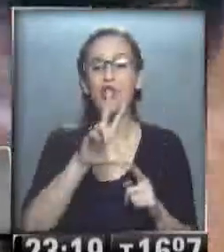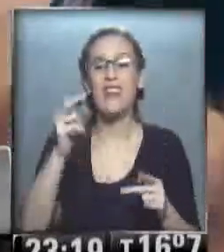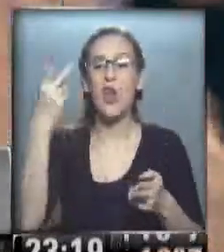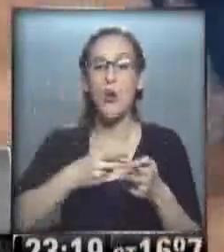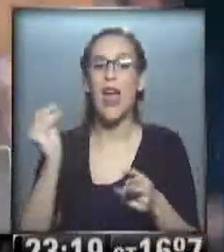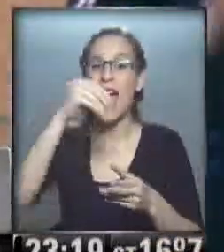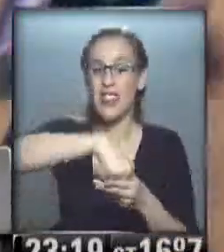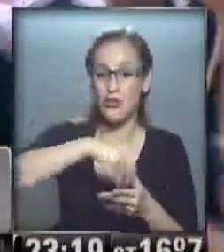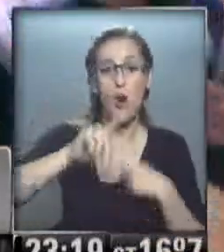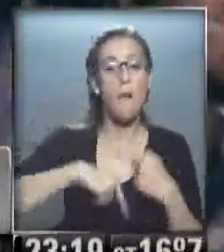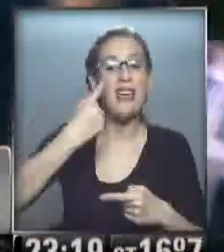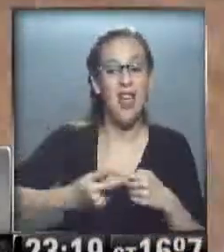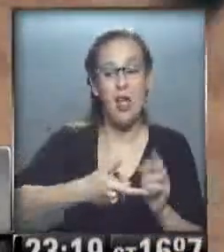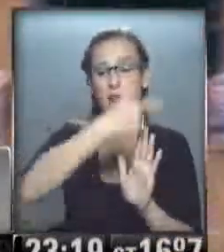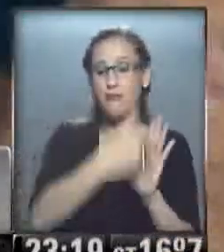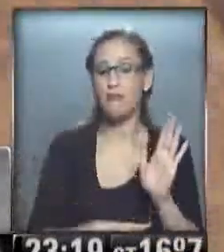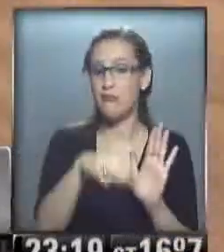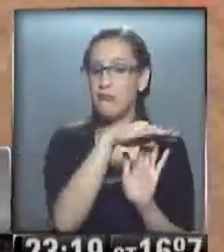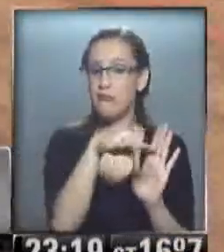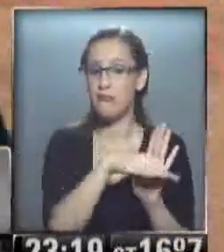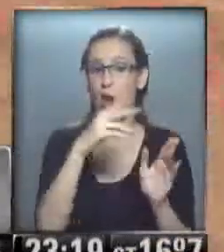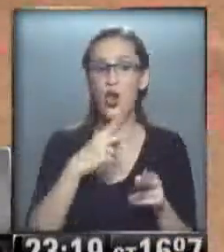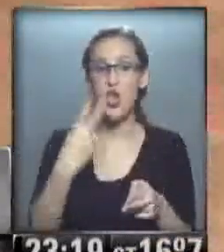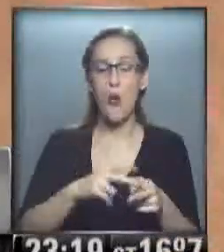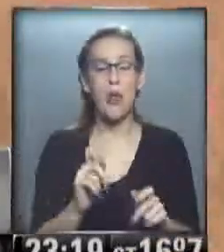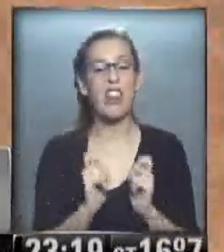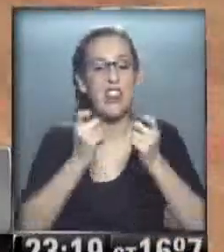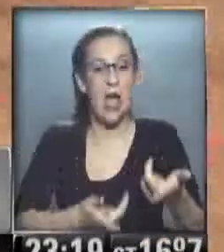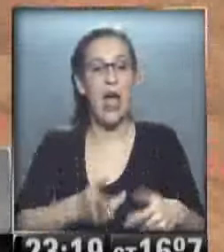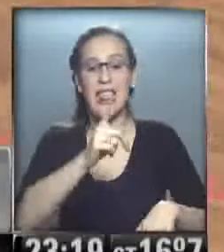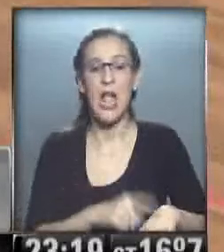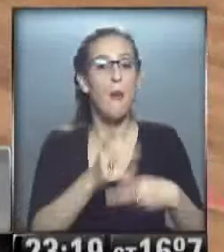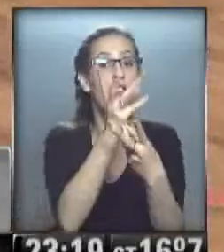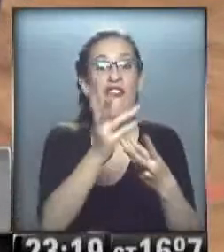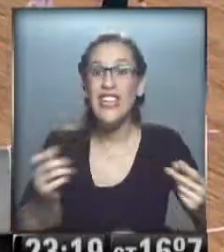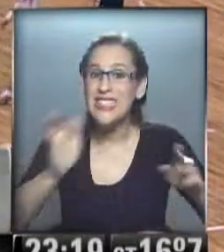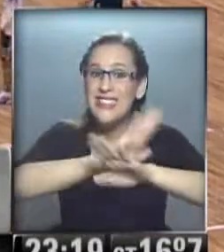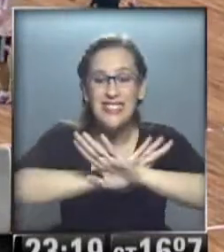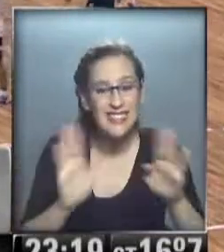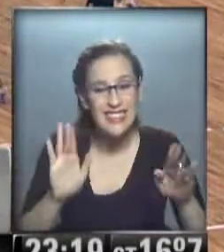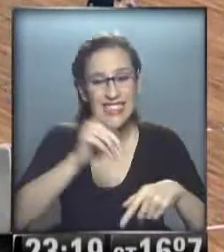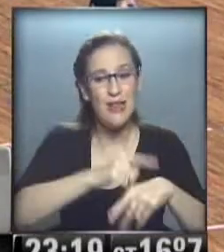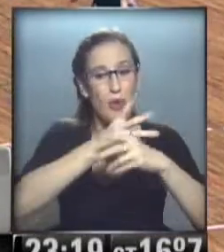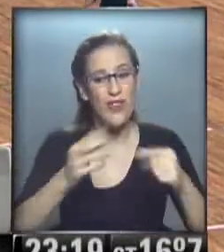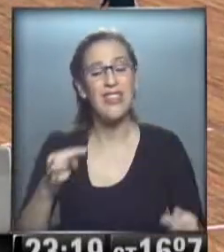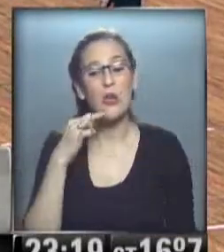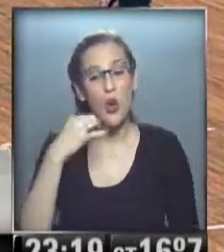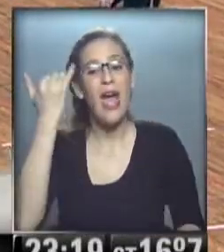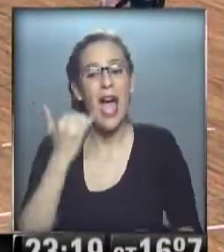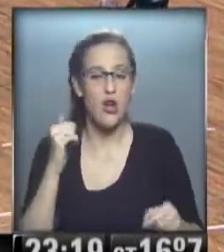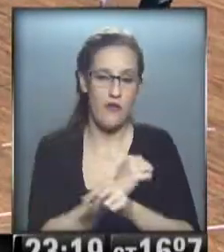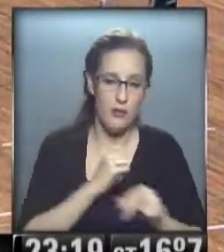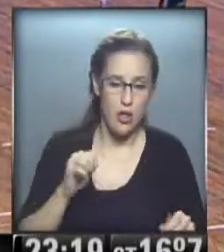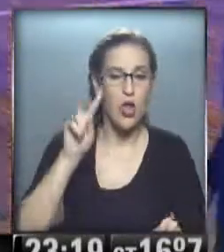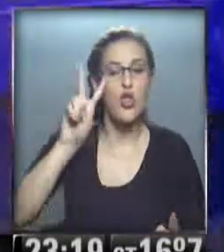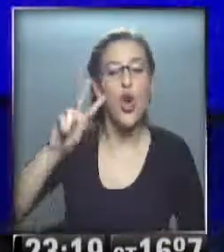mañana, mañana es el plazo máximo que tiene por la FIFA para entregar esa lista de 30 nombres, 19 ya están casi confirmados. El 2 de junio es